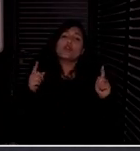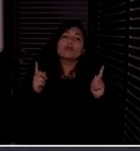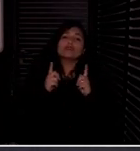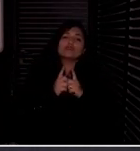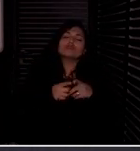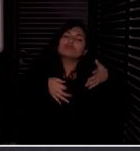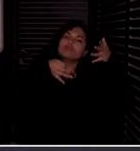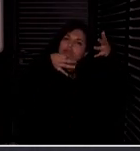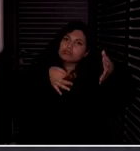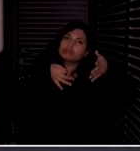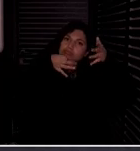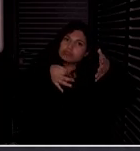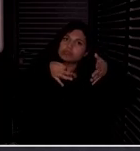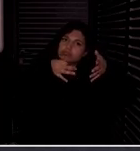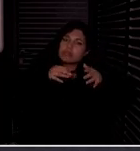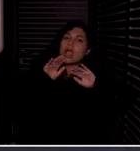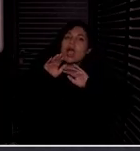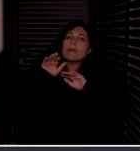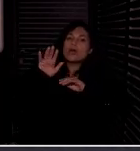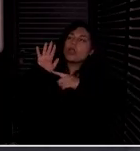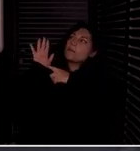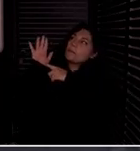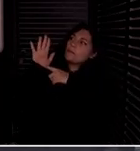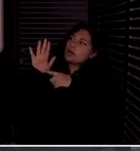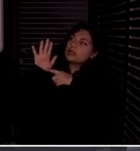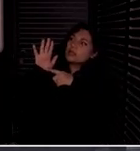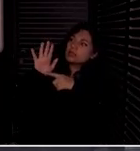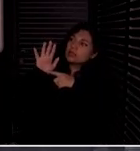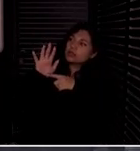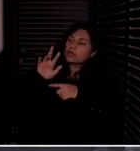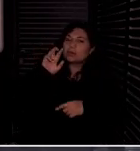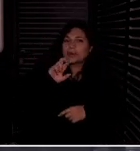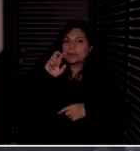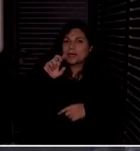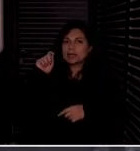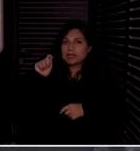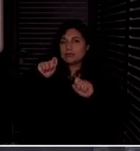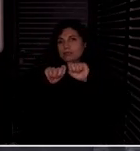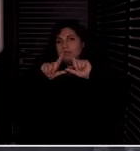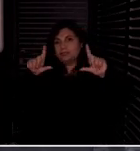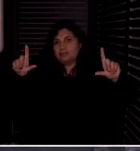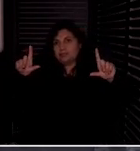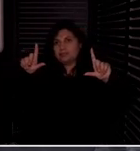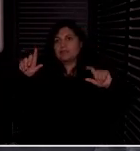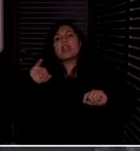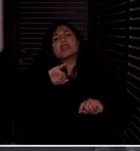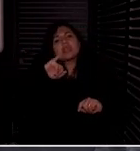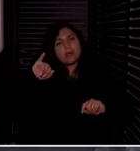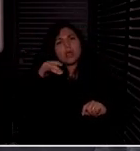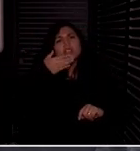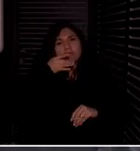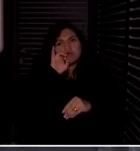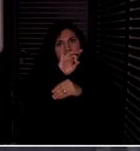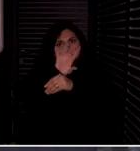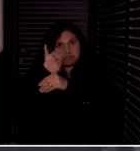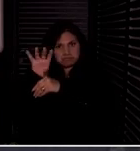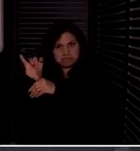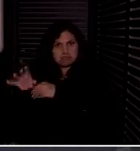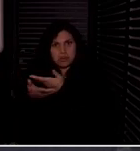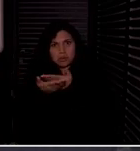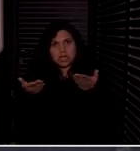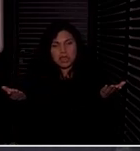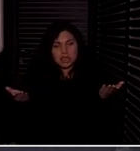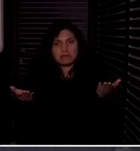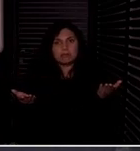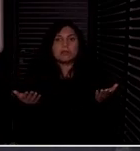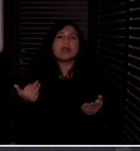vamos a apoyar con una presentación, le pedí a los organizadores que la compartan con ustedes posteriormente, quien tenga interés, con el fin de cumplir